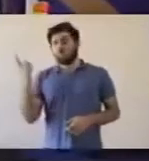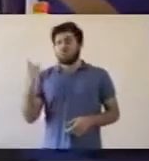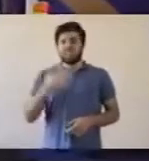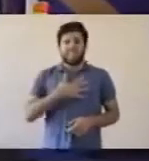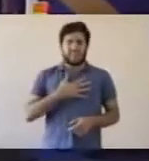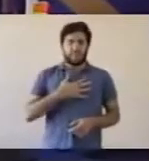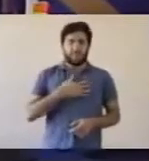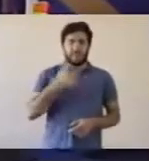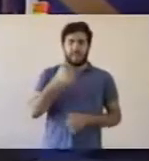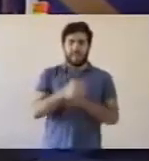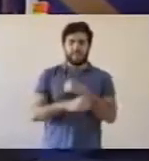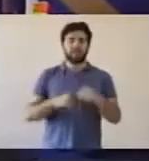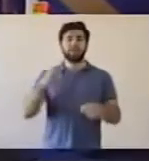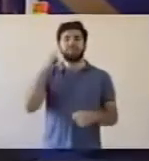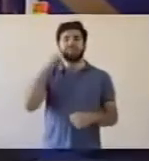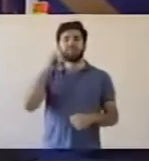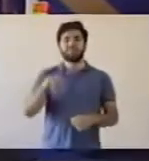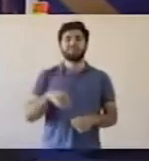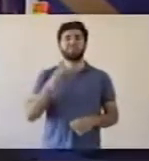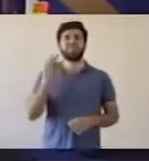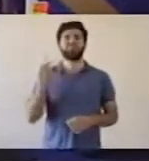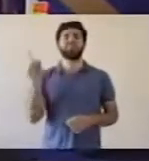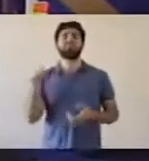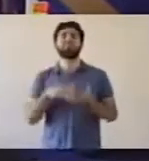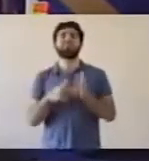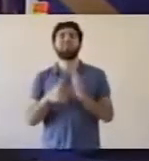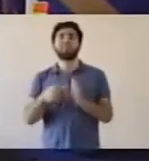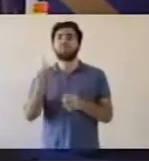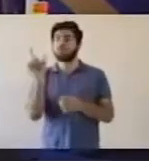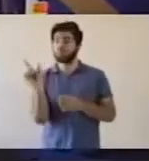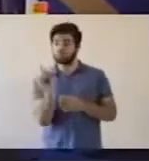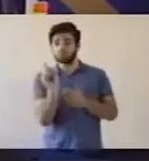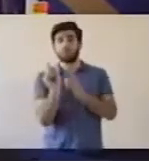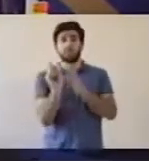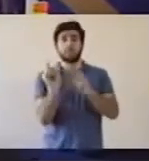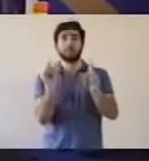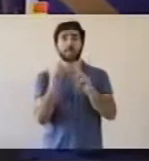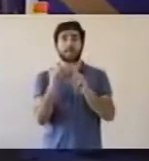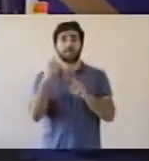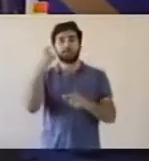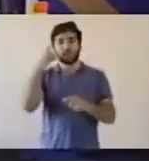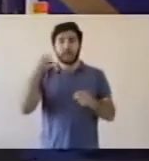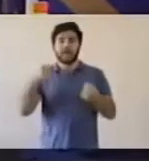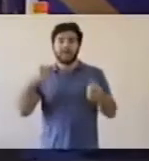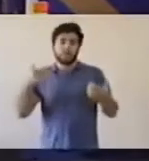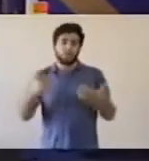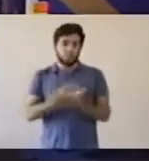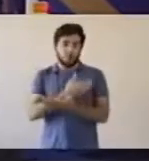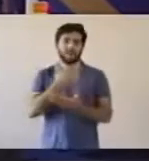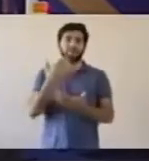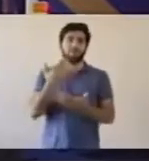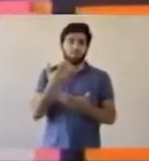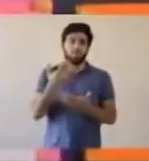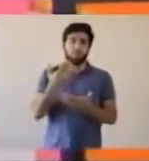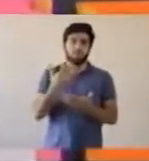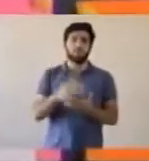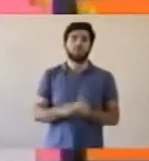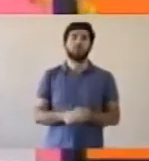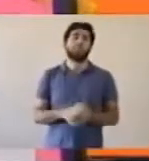son palabras que nos ayudan, son partículas que nos ayudan a hacer nuevos conceptos de una